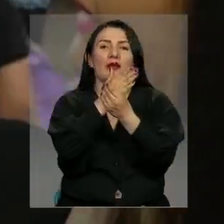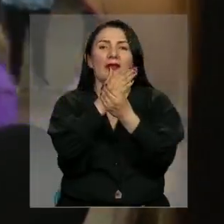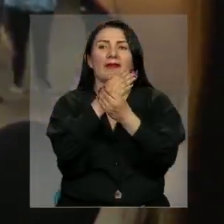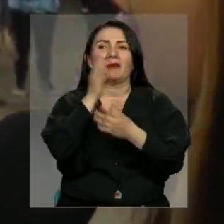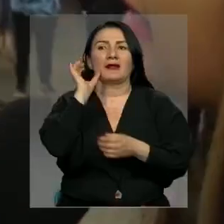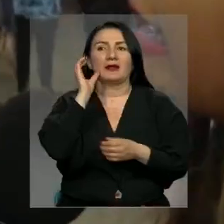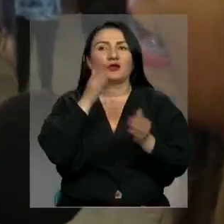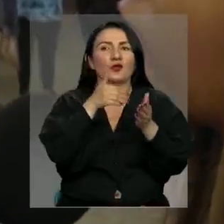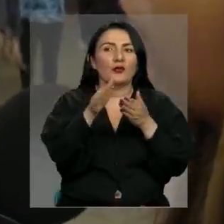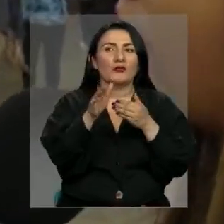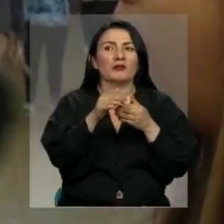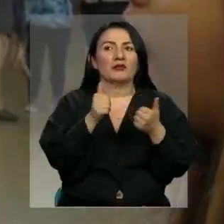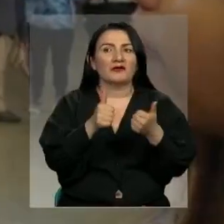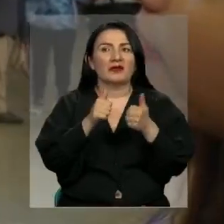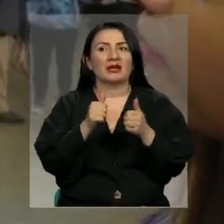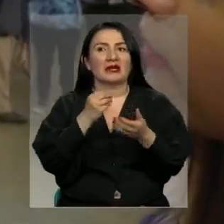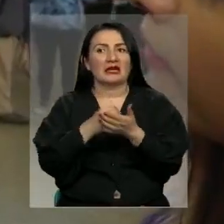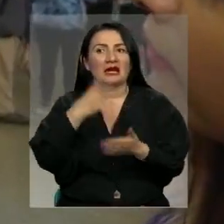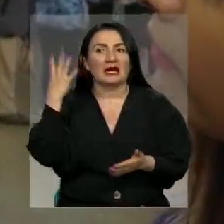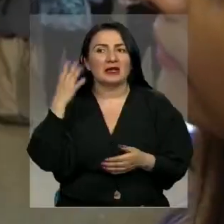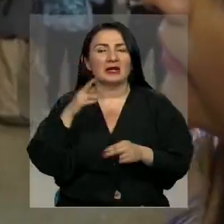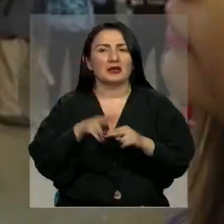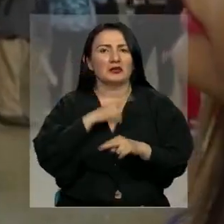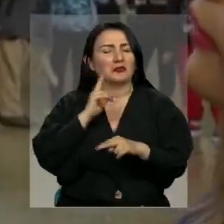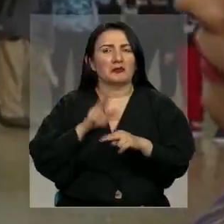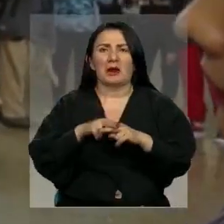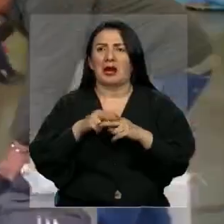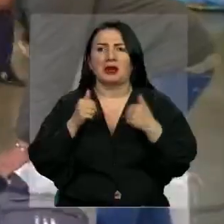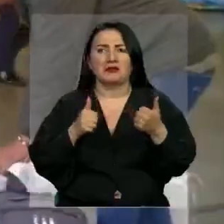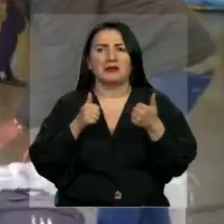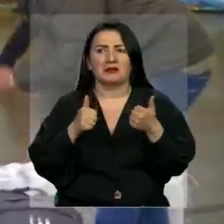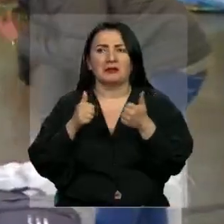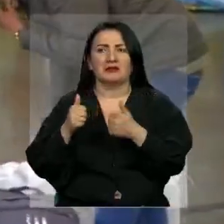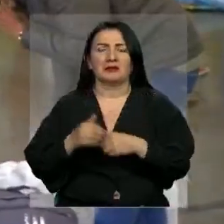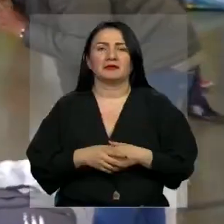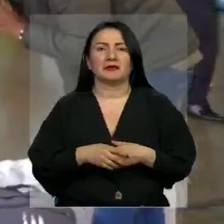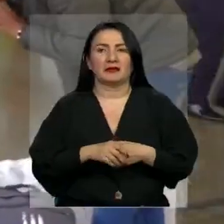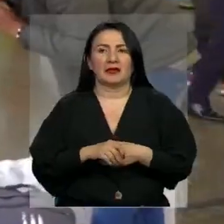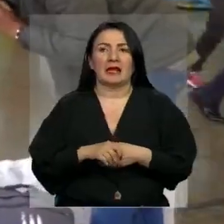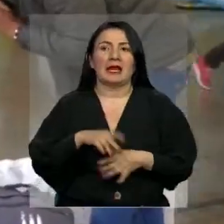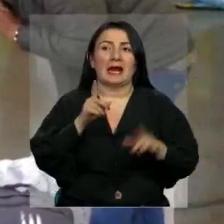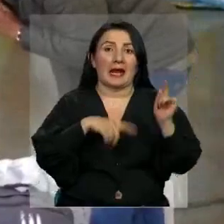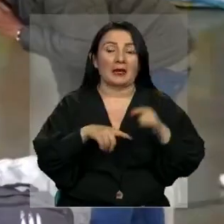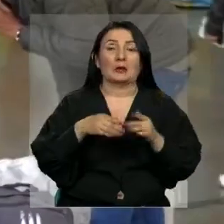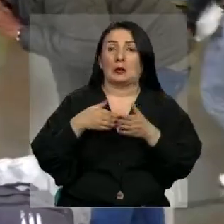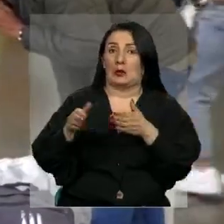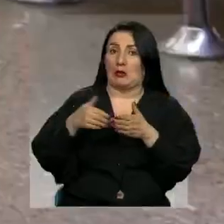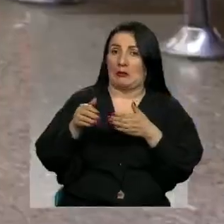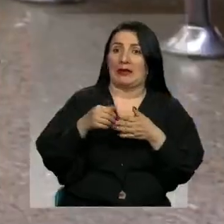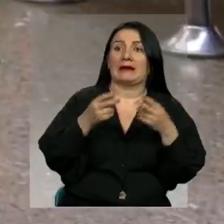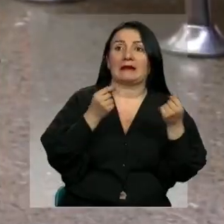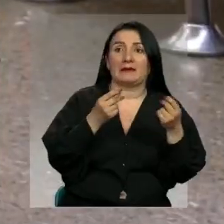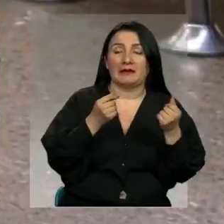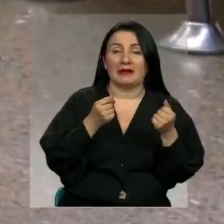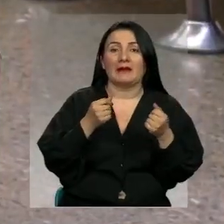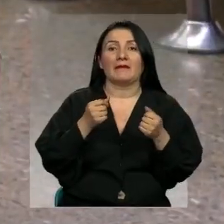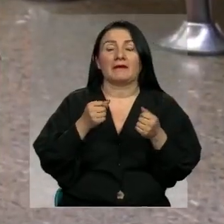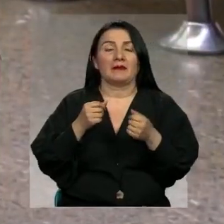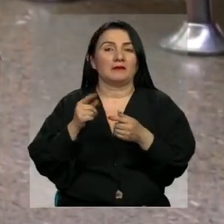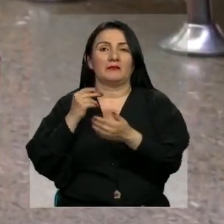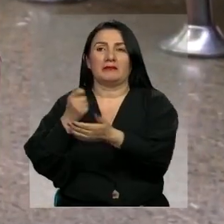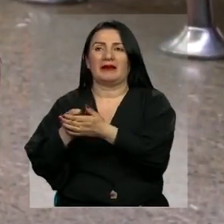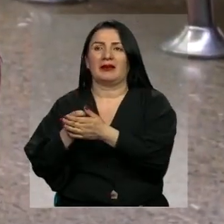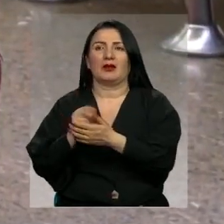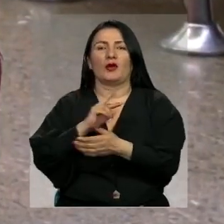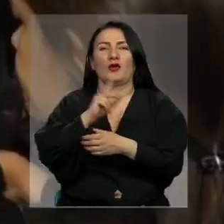comprando el pasaje? ¿Está caro? ¿Fue rápido? No, excelente, todo muy bien. Mientras para unos la compra de su pasaje fue rápida de entrada por salida, para